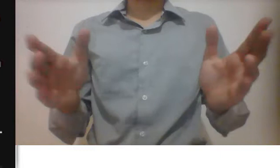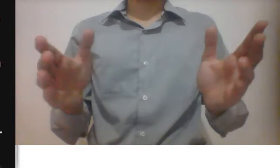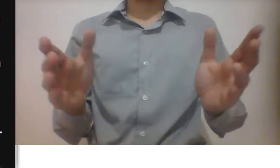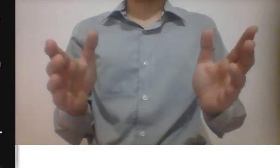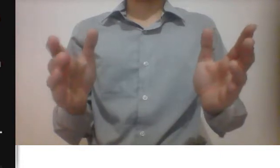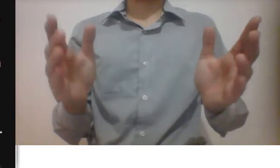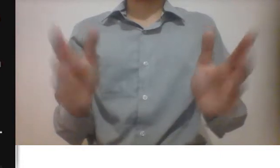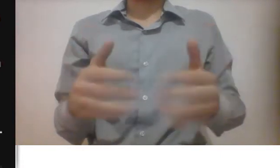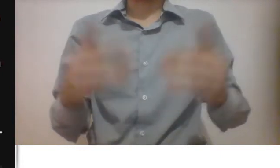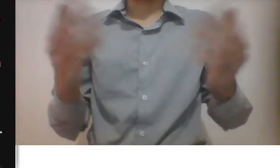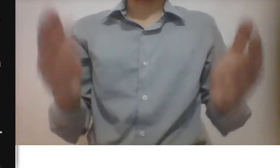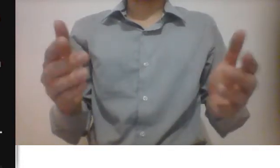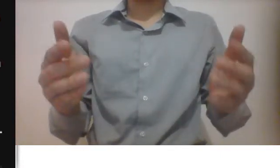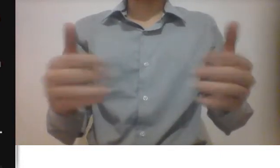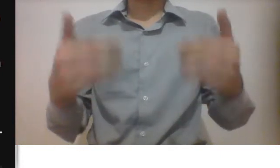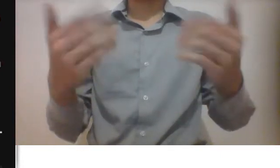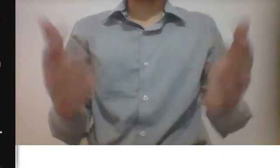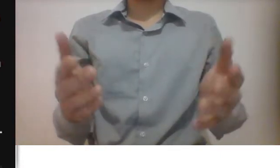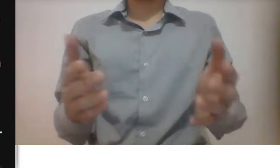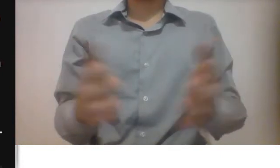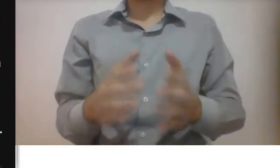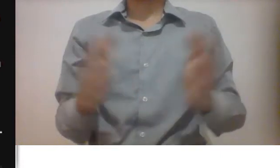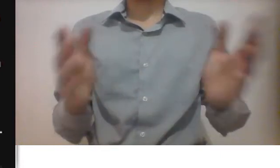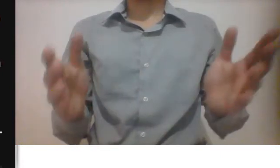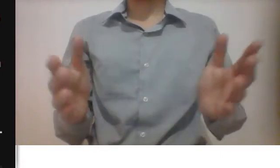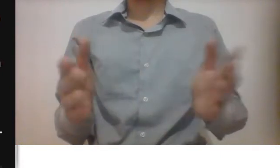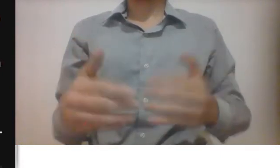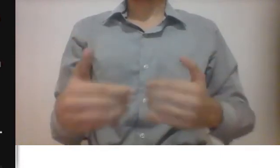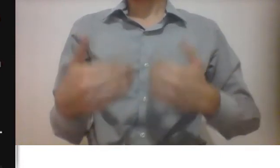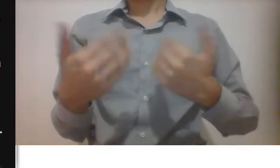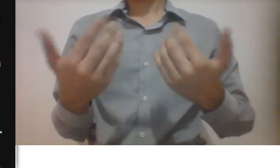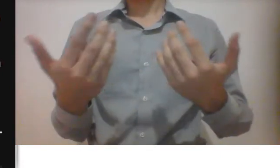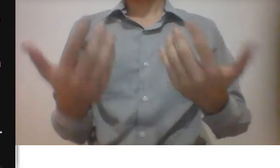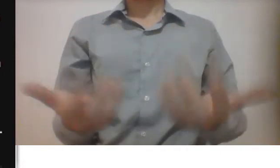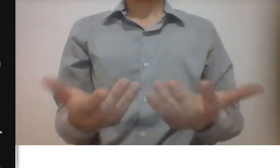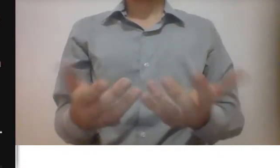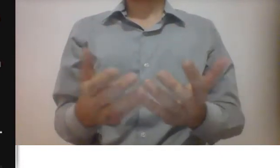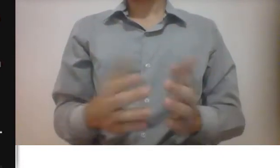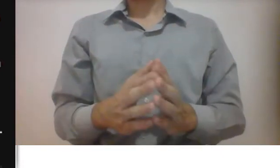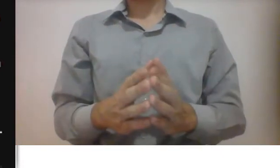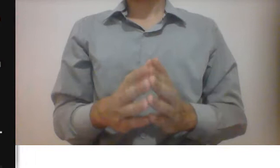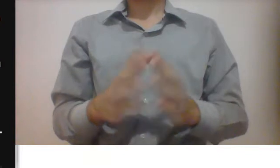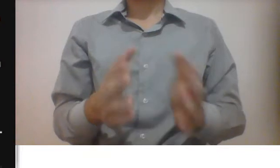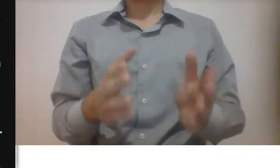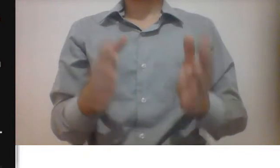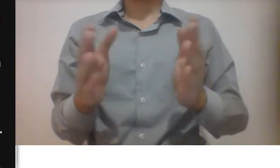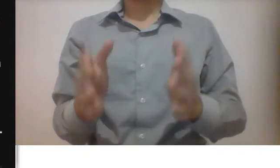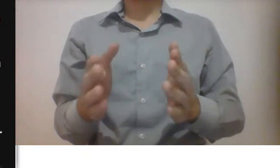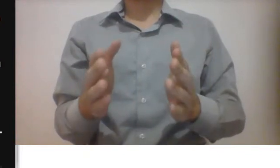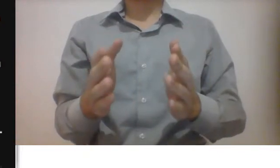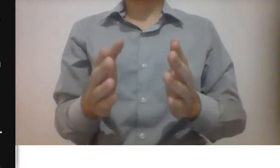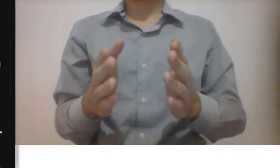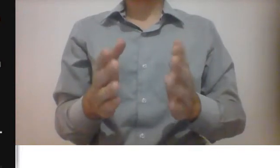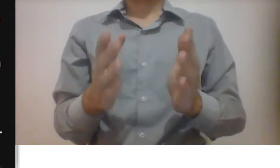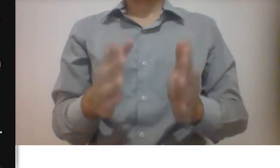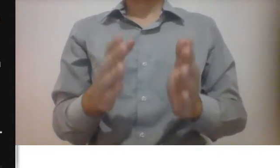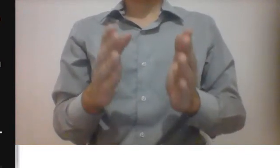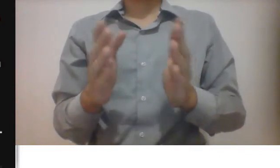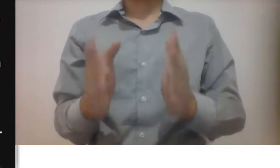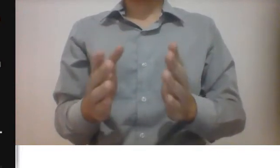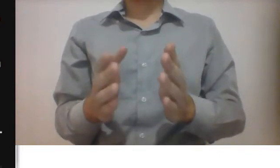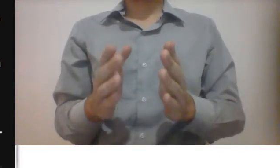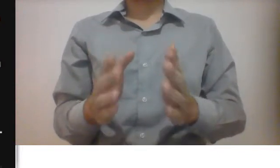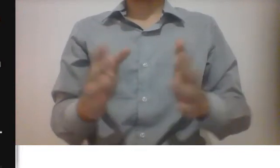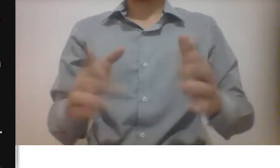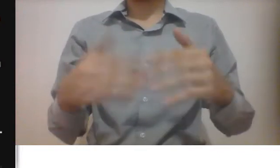sea pues entregado a las autoridades y que también diga qué fue lo que ocurrió, porque es una completa locura que, según lo que mencionaba, es que